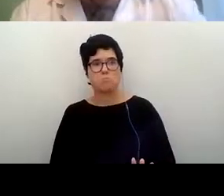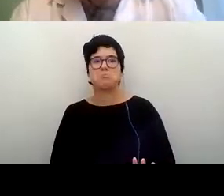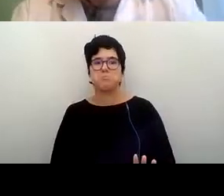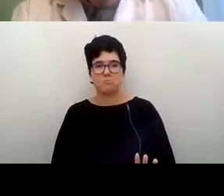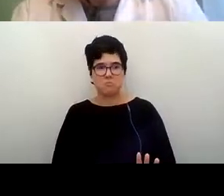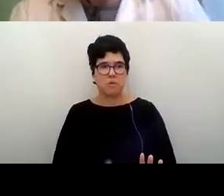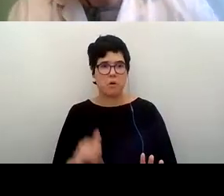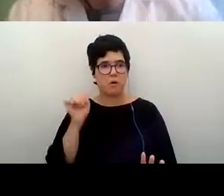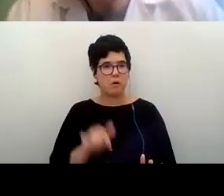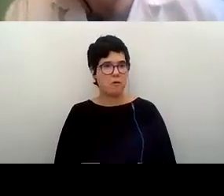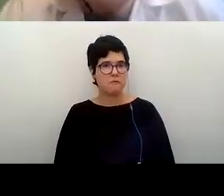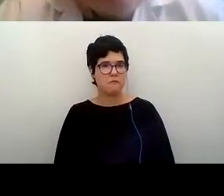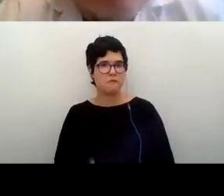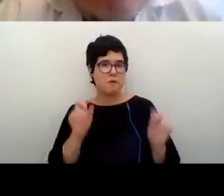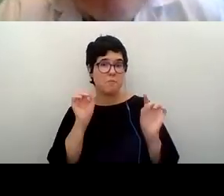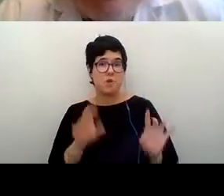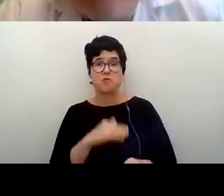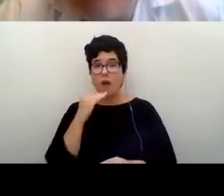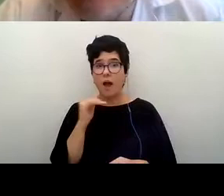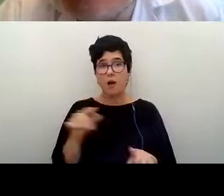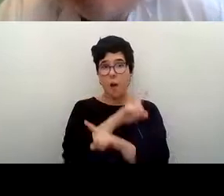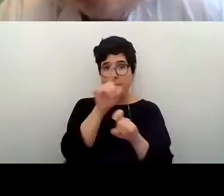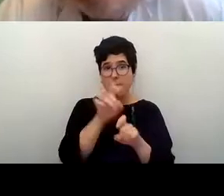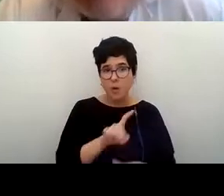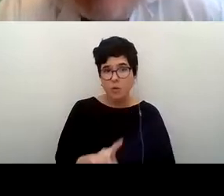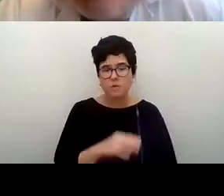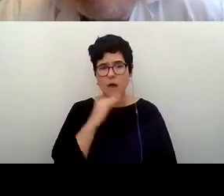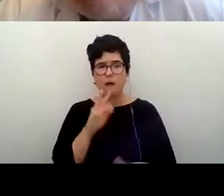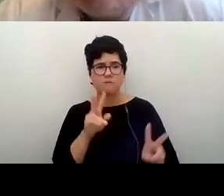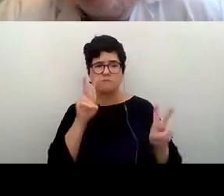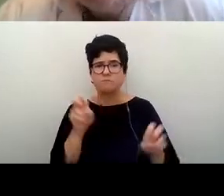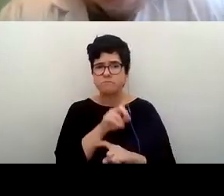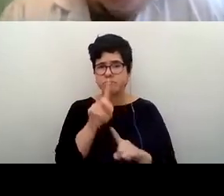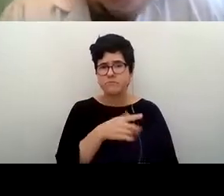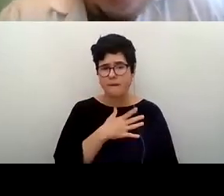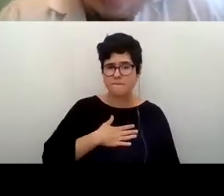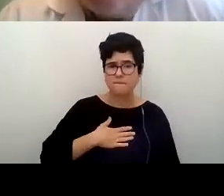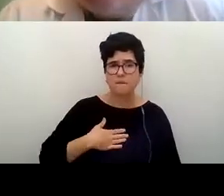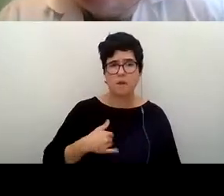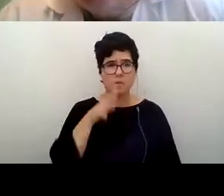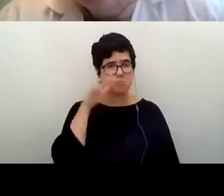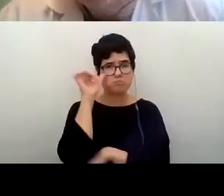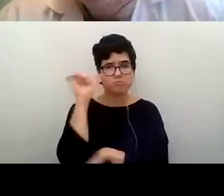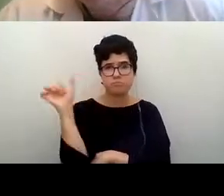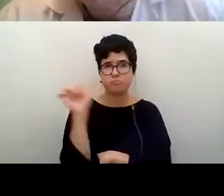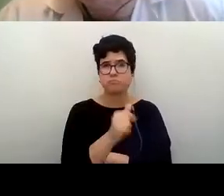Si queréis preguntar alguna cuestión, estoy aquí para...